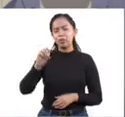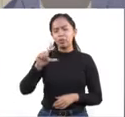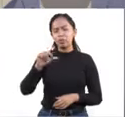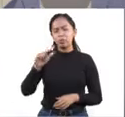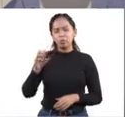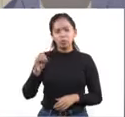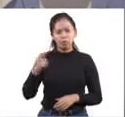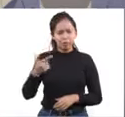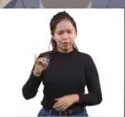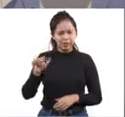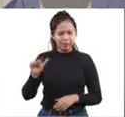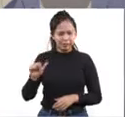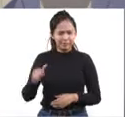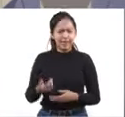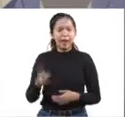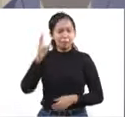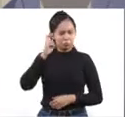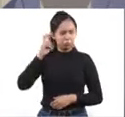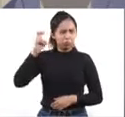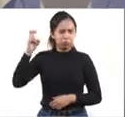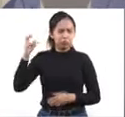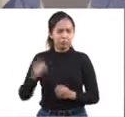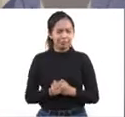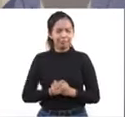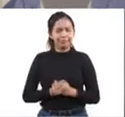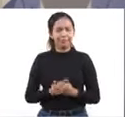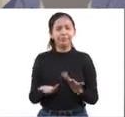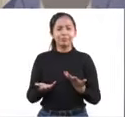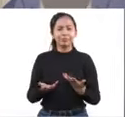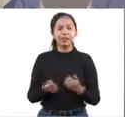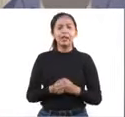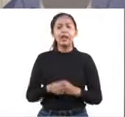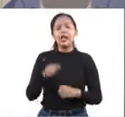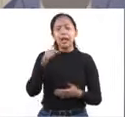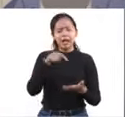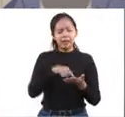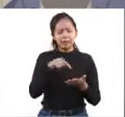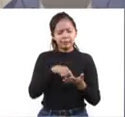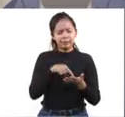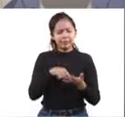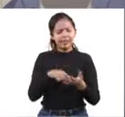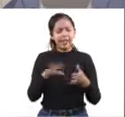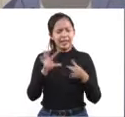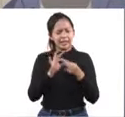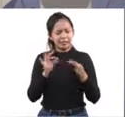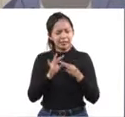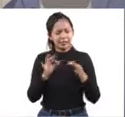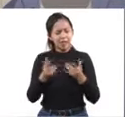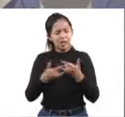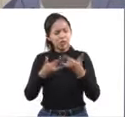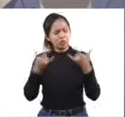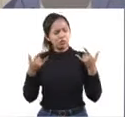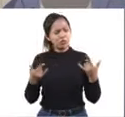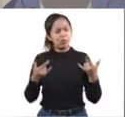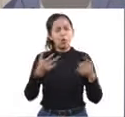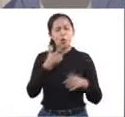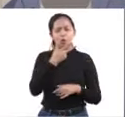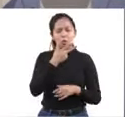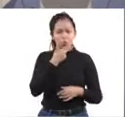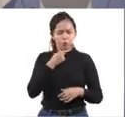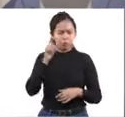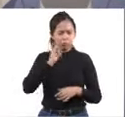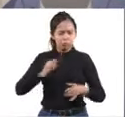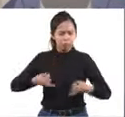Imposible. Un libro que contiene los ensayos de jóvenes que llegaron a Estados Unidos con sus familias cuando